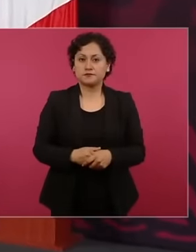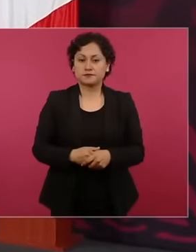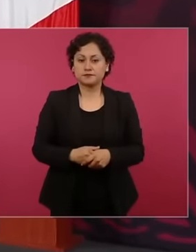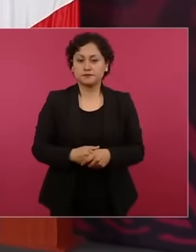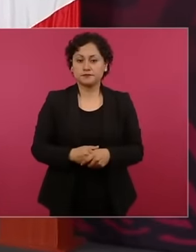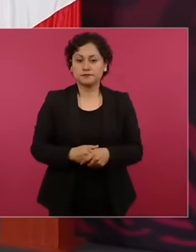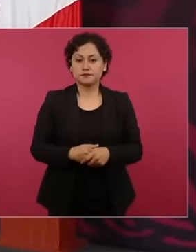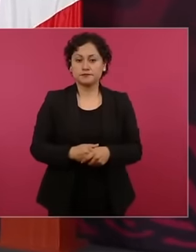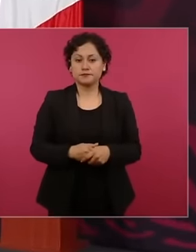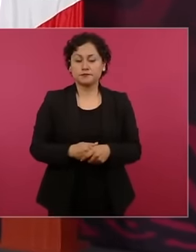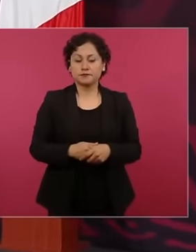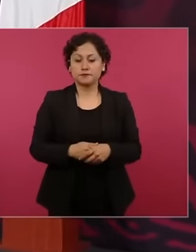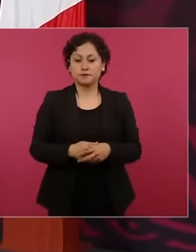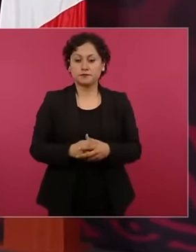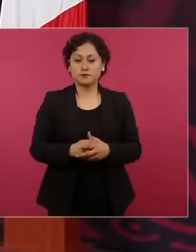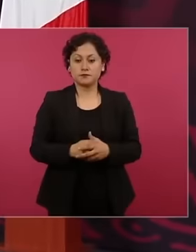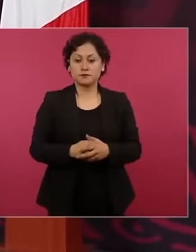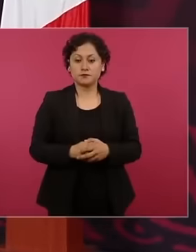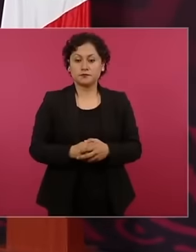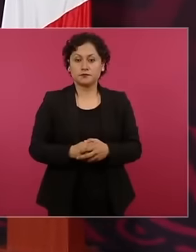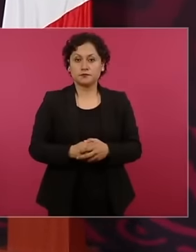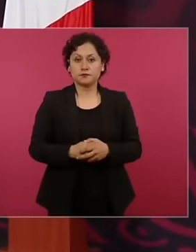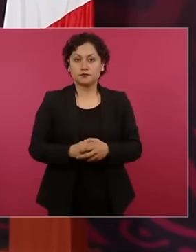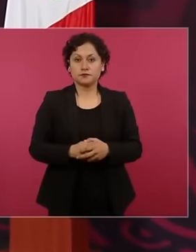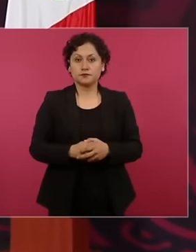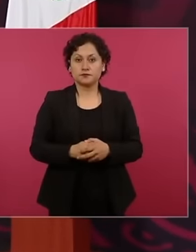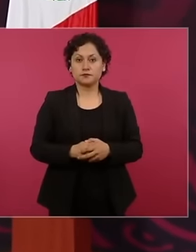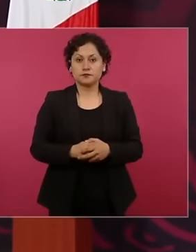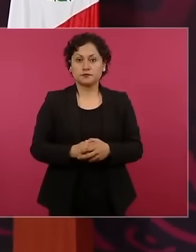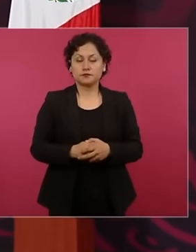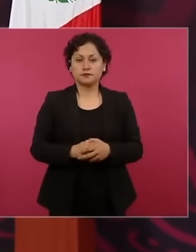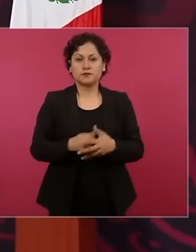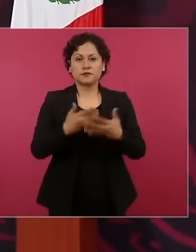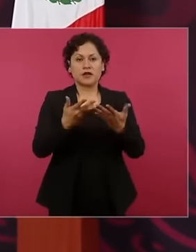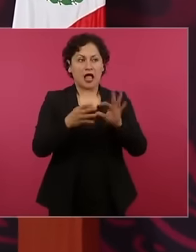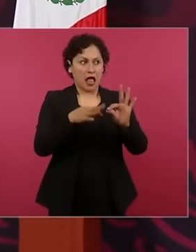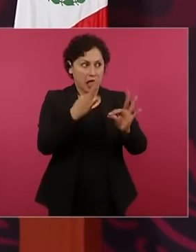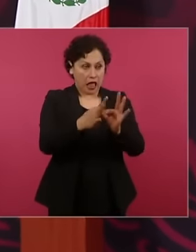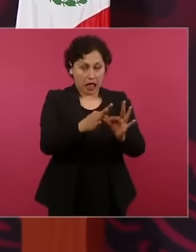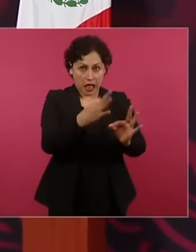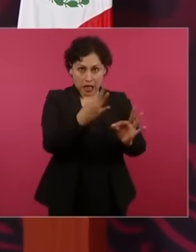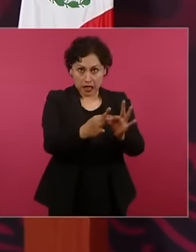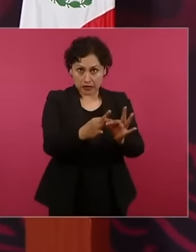que se esté cumpliendo para